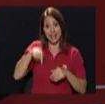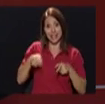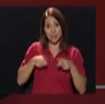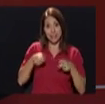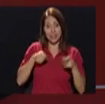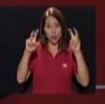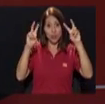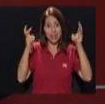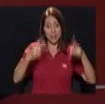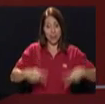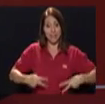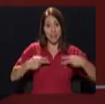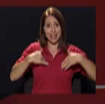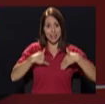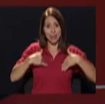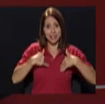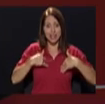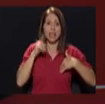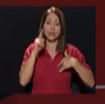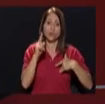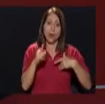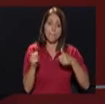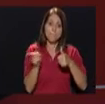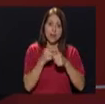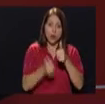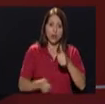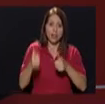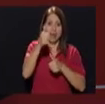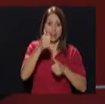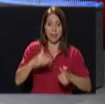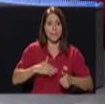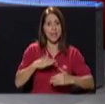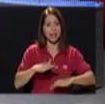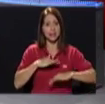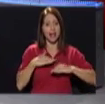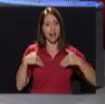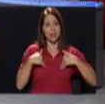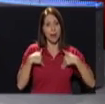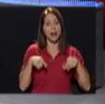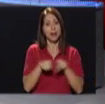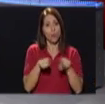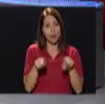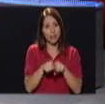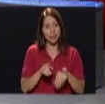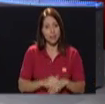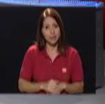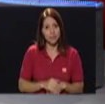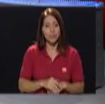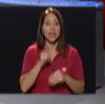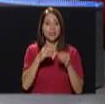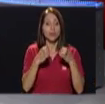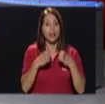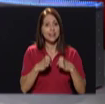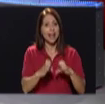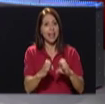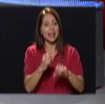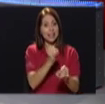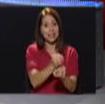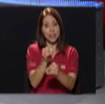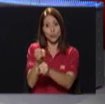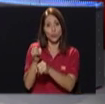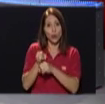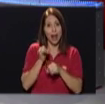el tema de vida silvestre se convierte en una prioridad y el tema de bienestar animal igualmente. Entonces es una